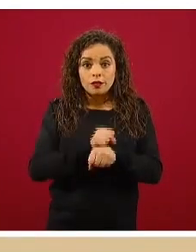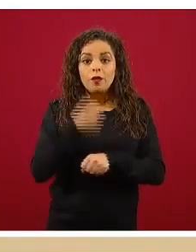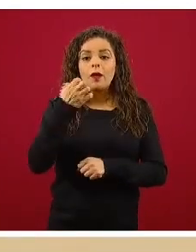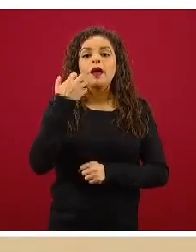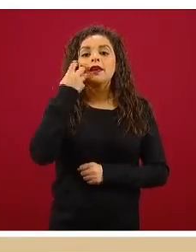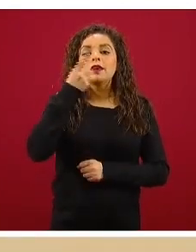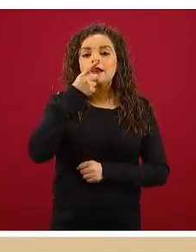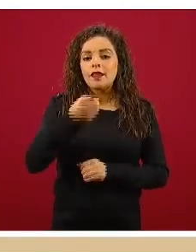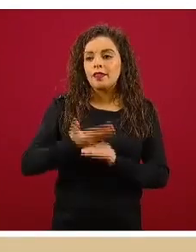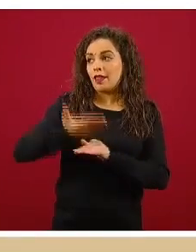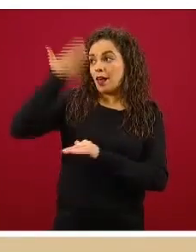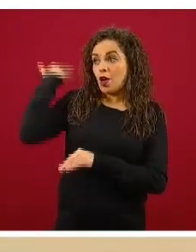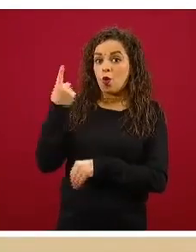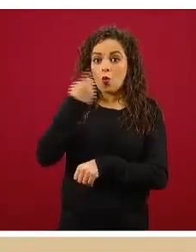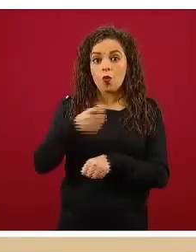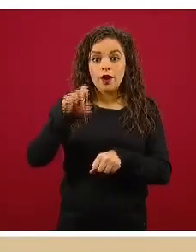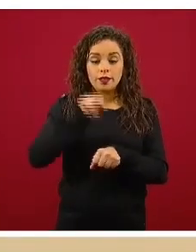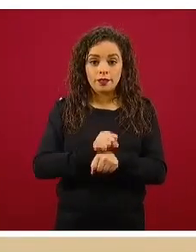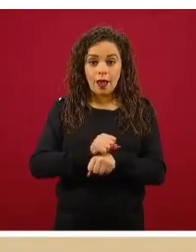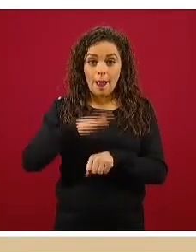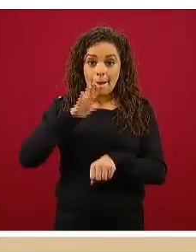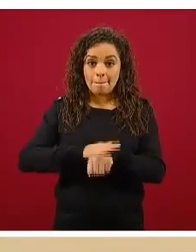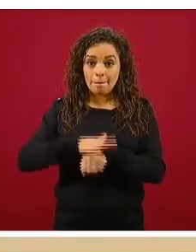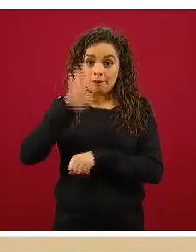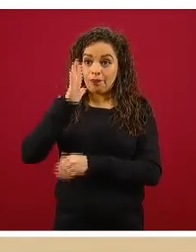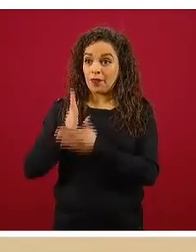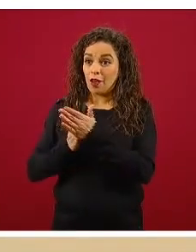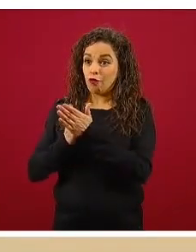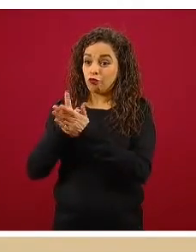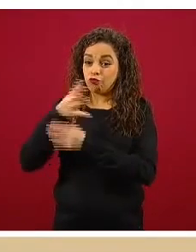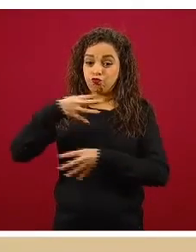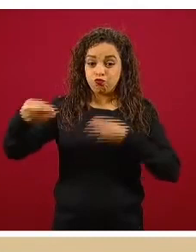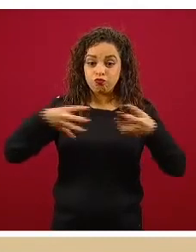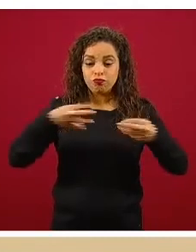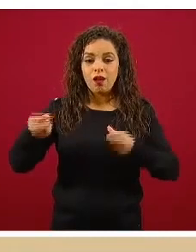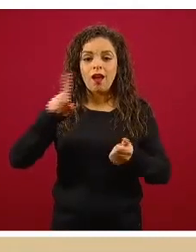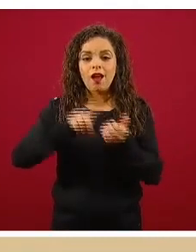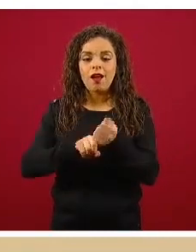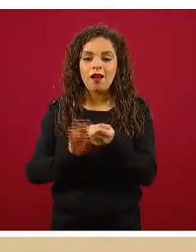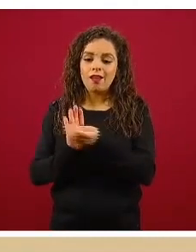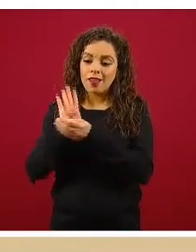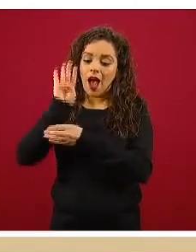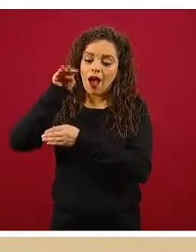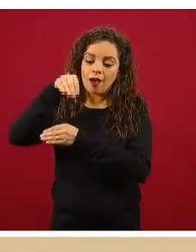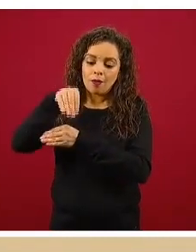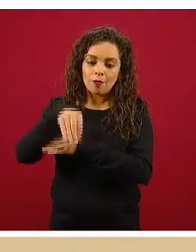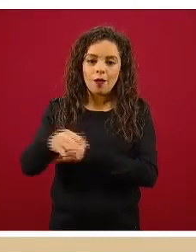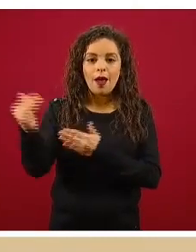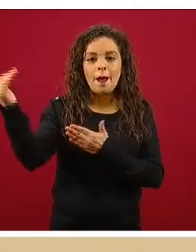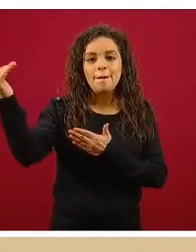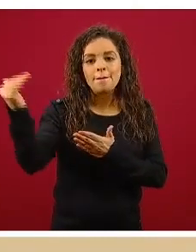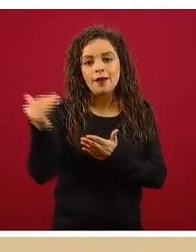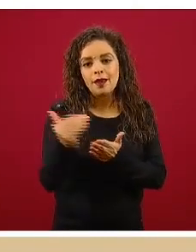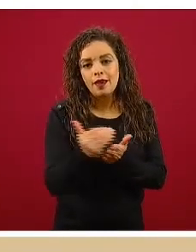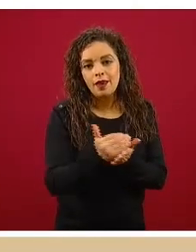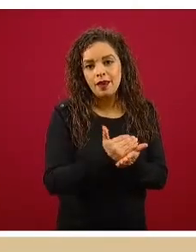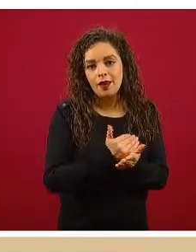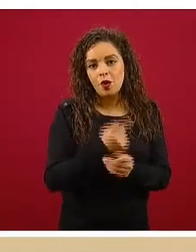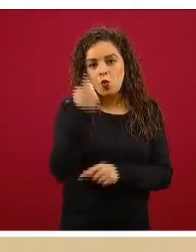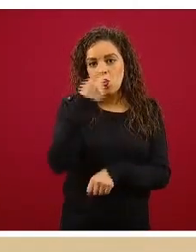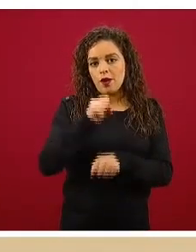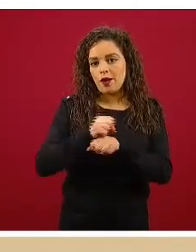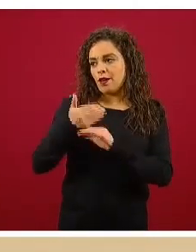los casos activos disminuyeron. O sea, es un estado que en comparación a la semana pasada ha disminuido